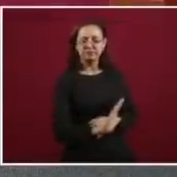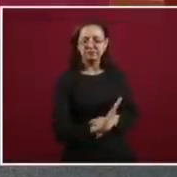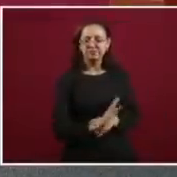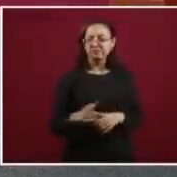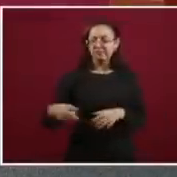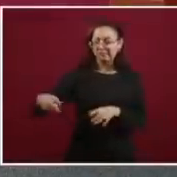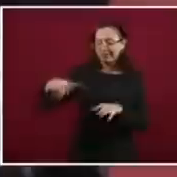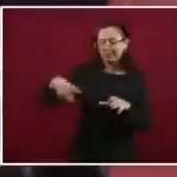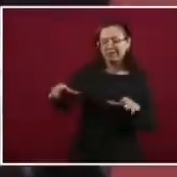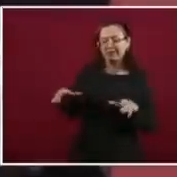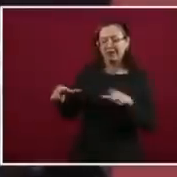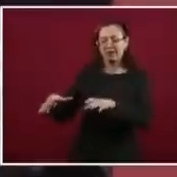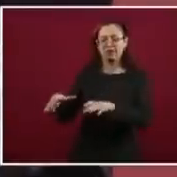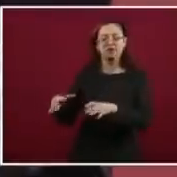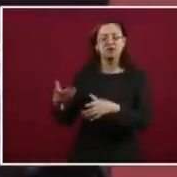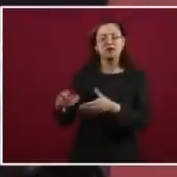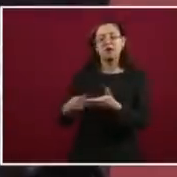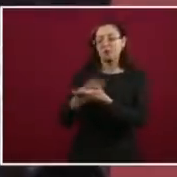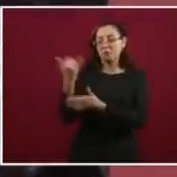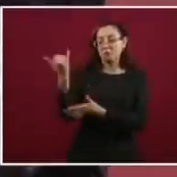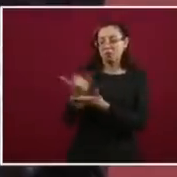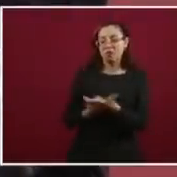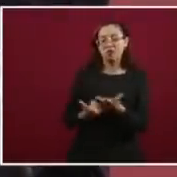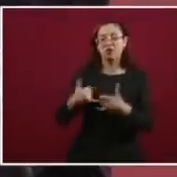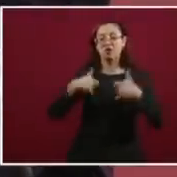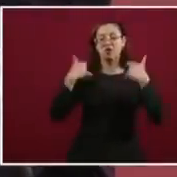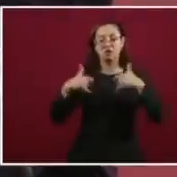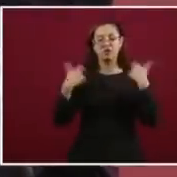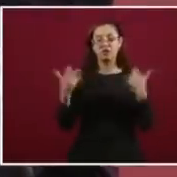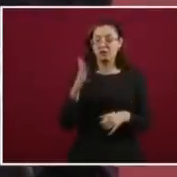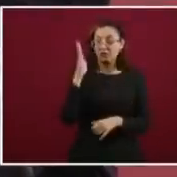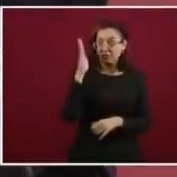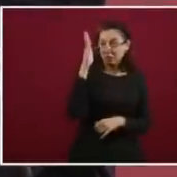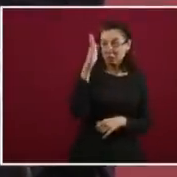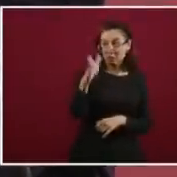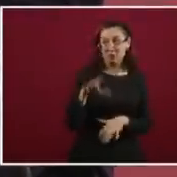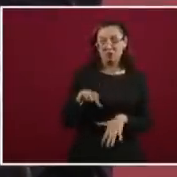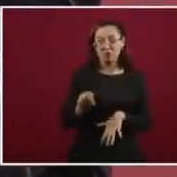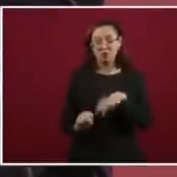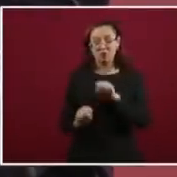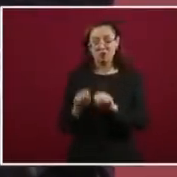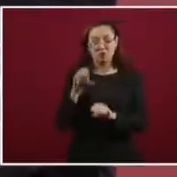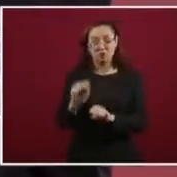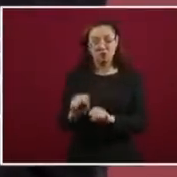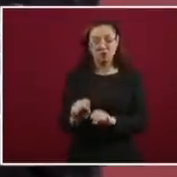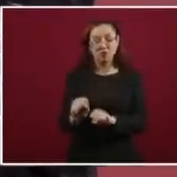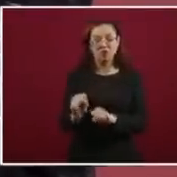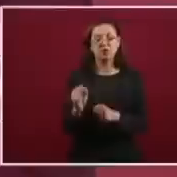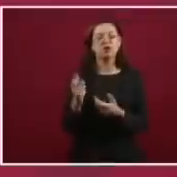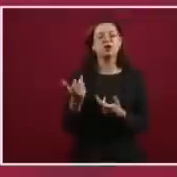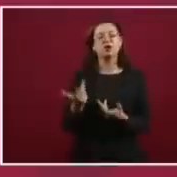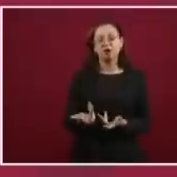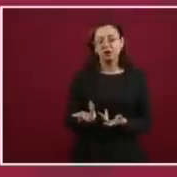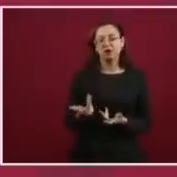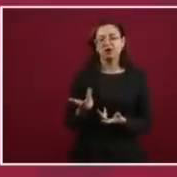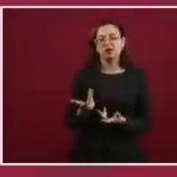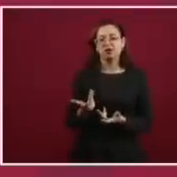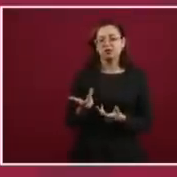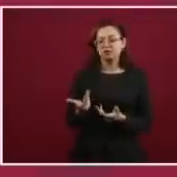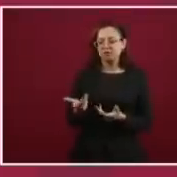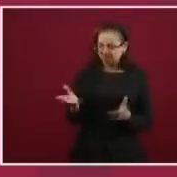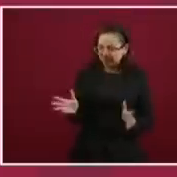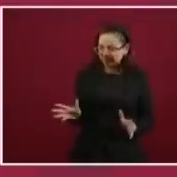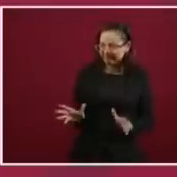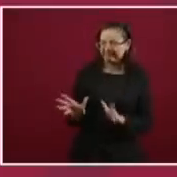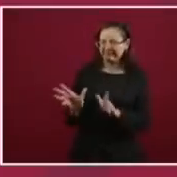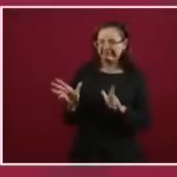es el jóvenes construyendo el futuro es dar opciones a